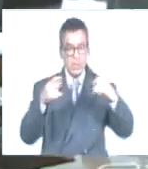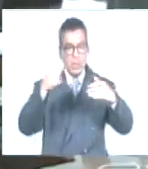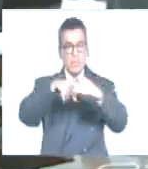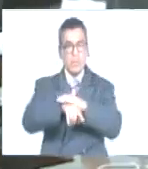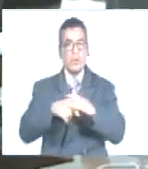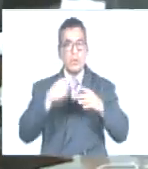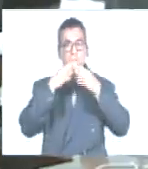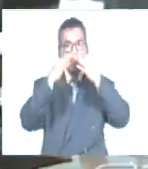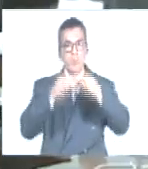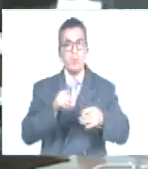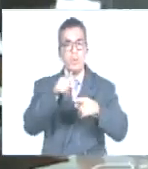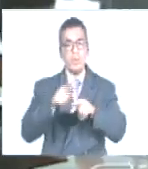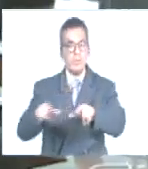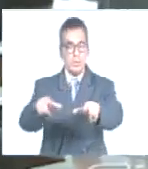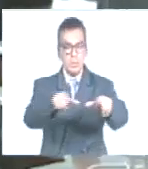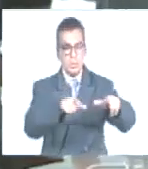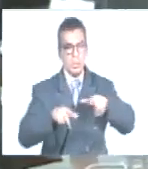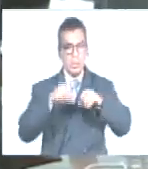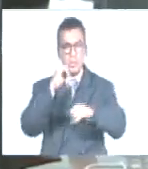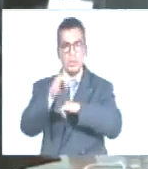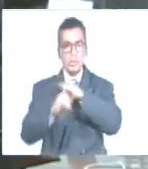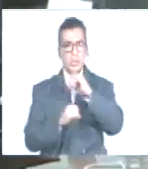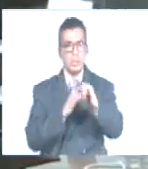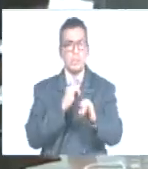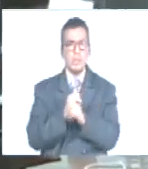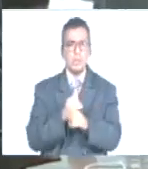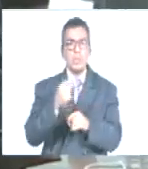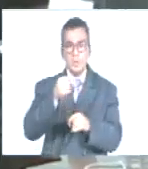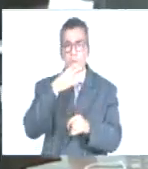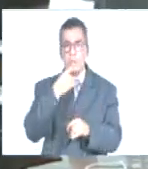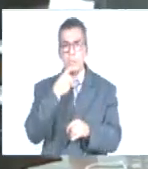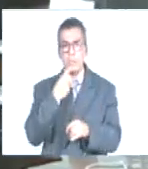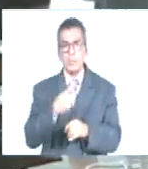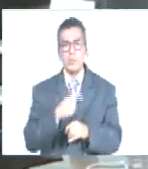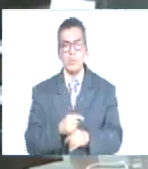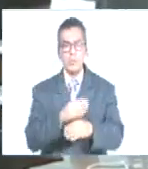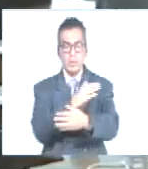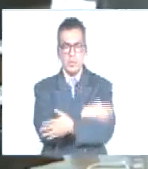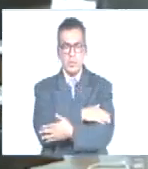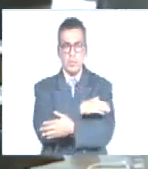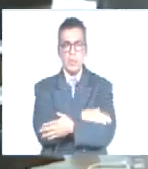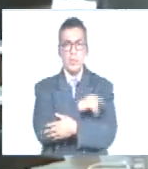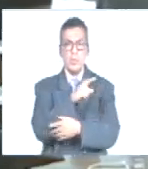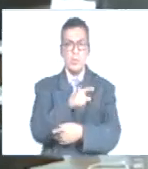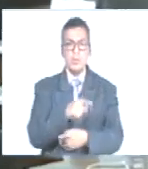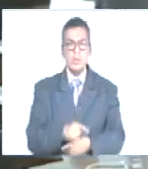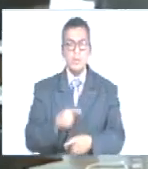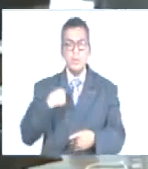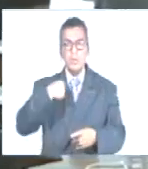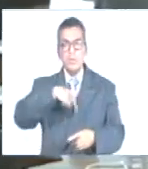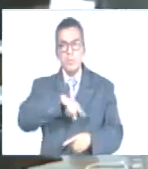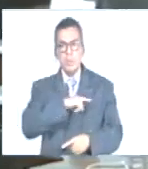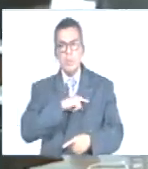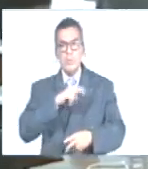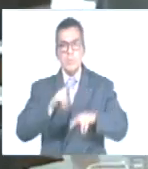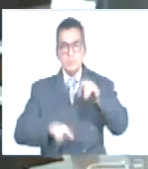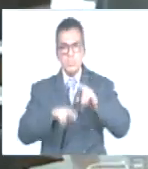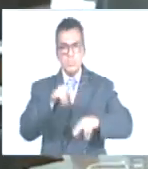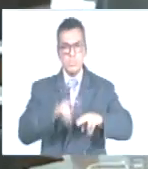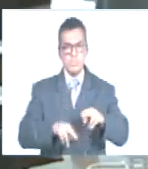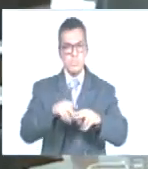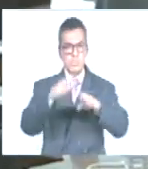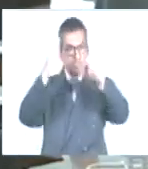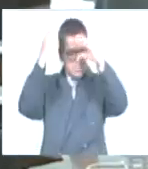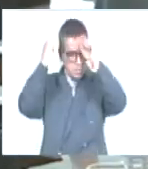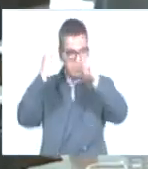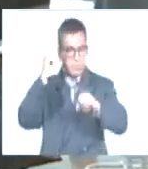nosotros formalmente a estos espacios internacionales, que bien vale decir y felicitar lo que hemos venido nosotros construyendo con la